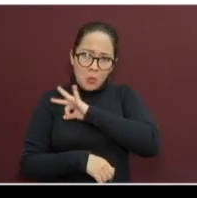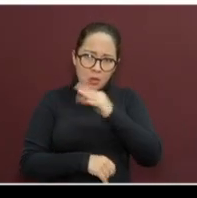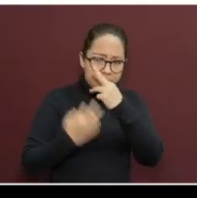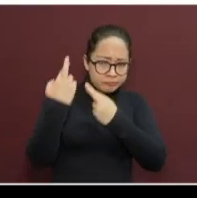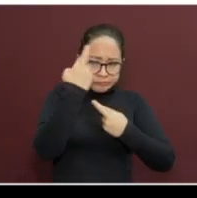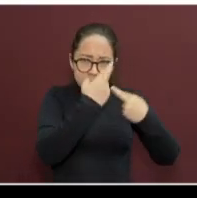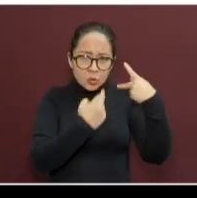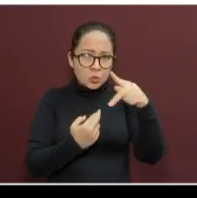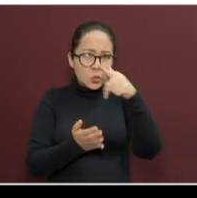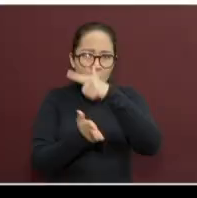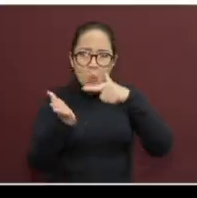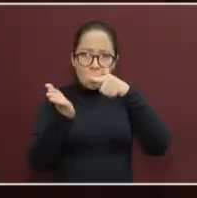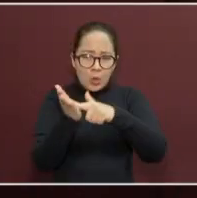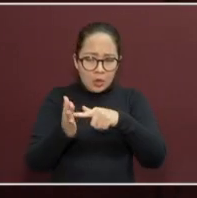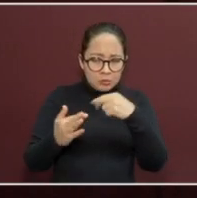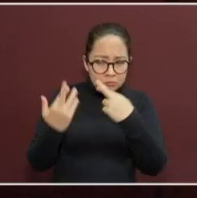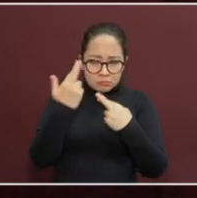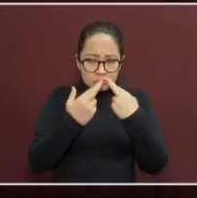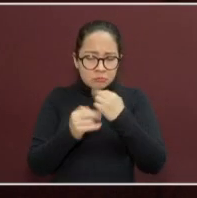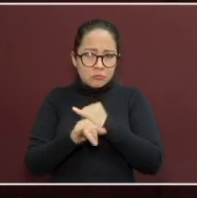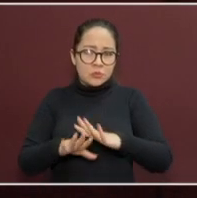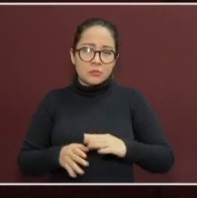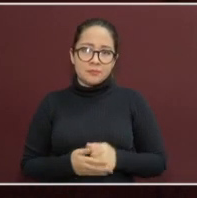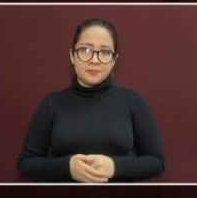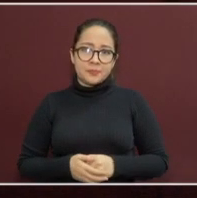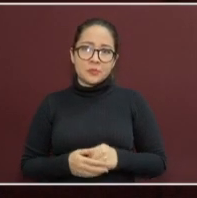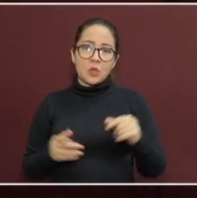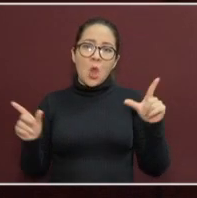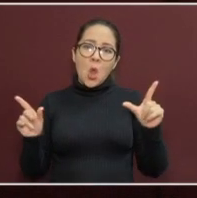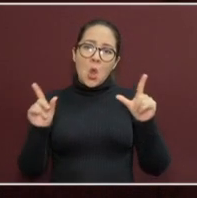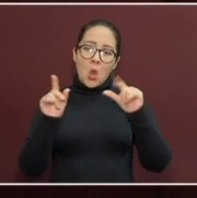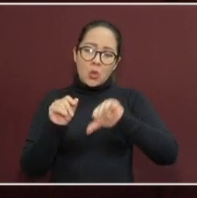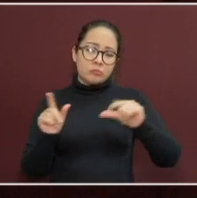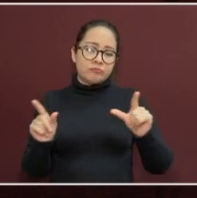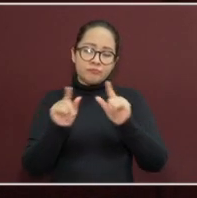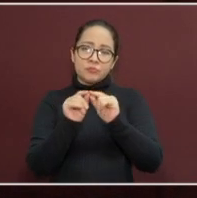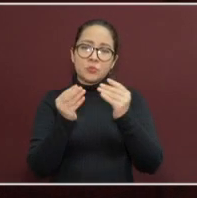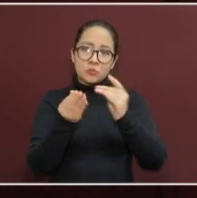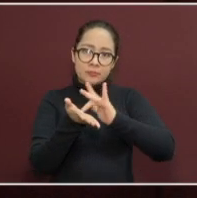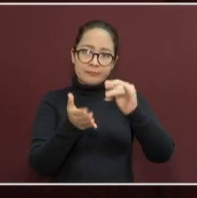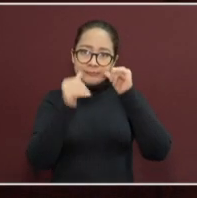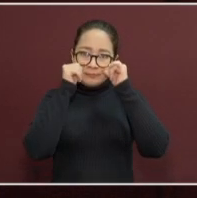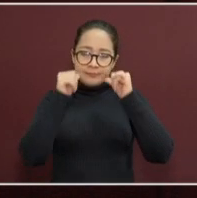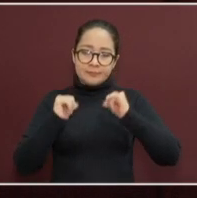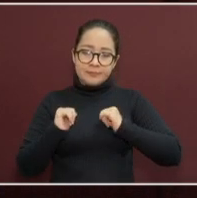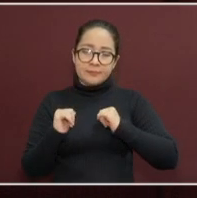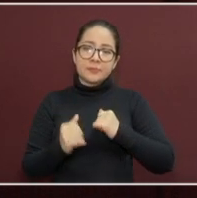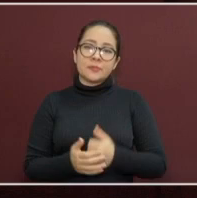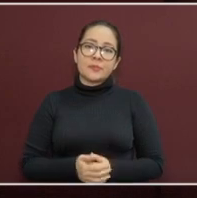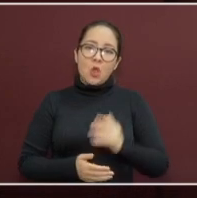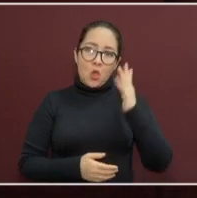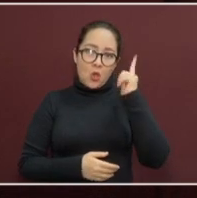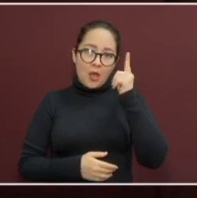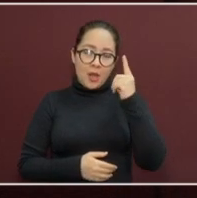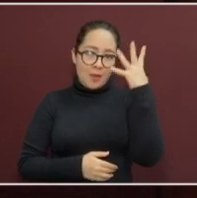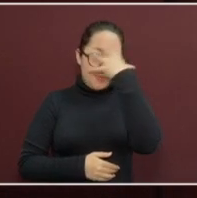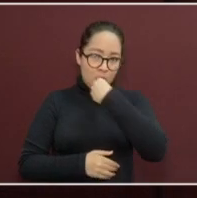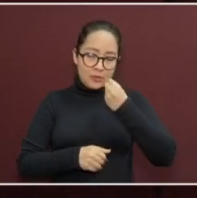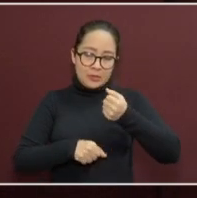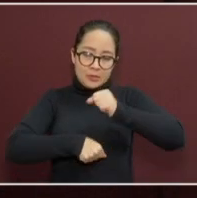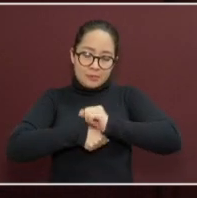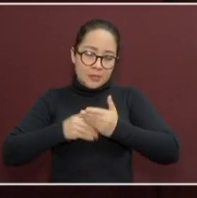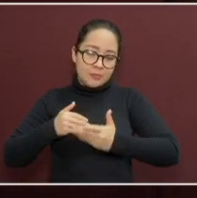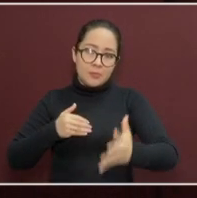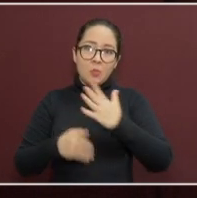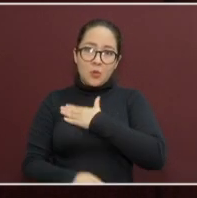municipios por hoy es todo gracias por su atención y que tengan excelente inicio de semana muy buenas